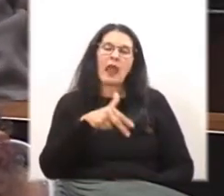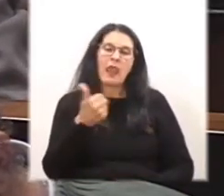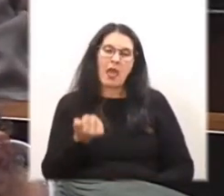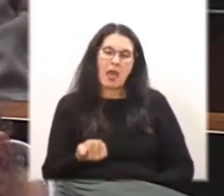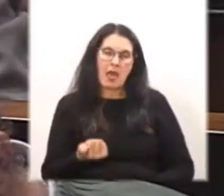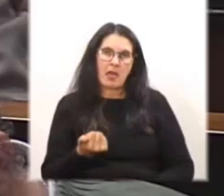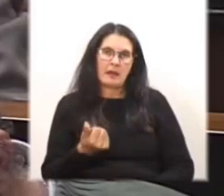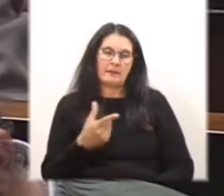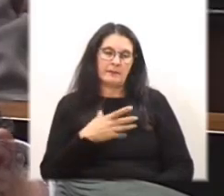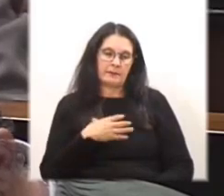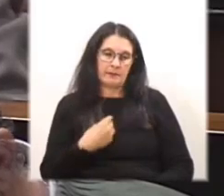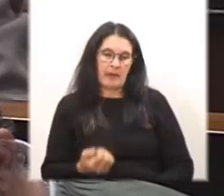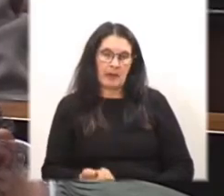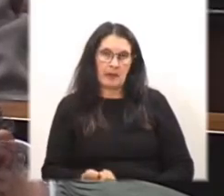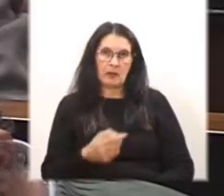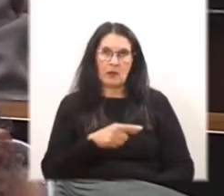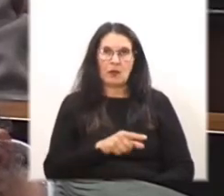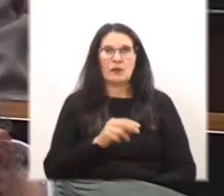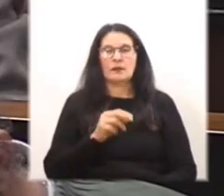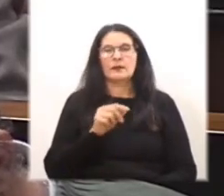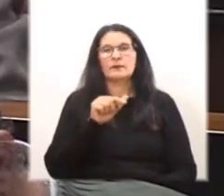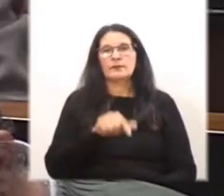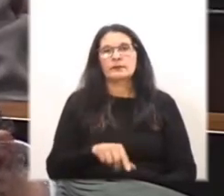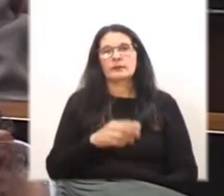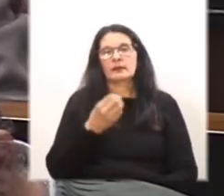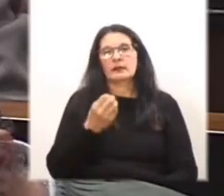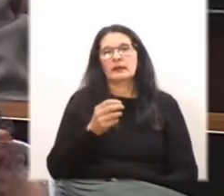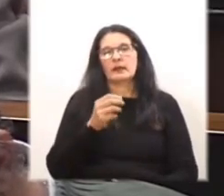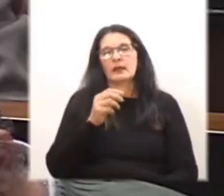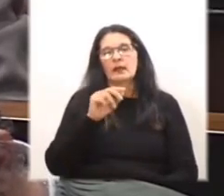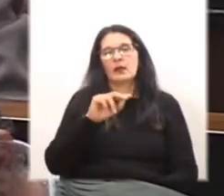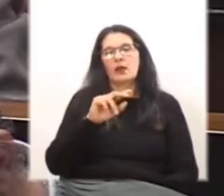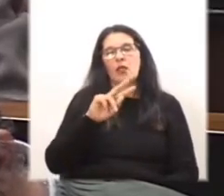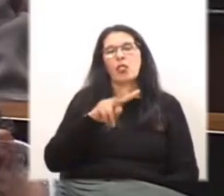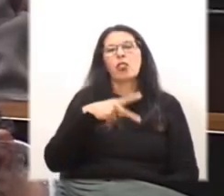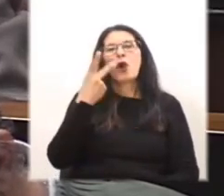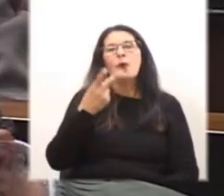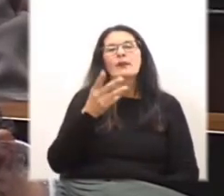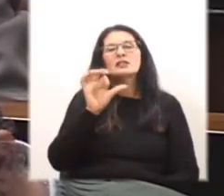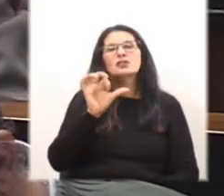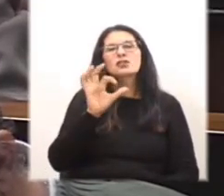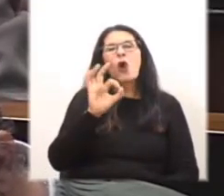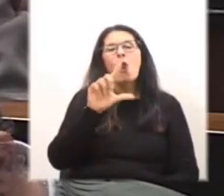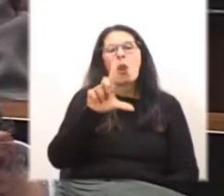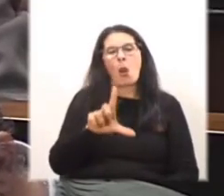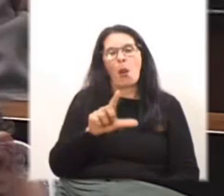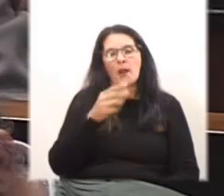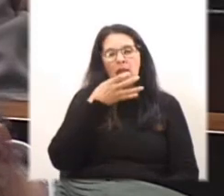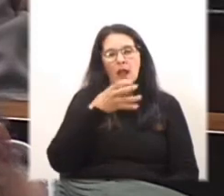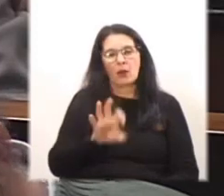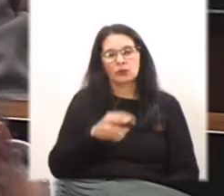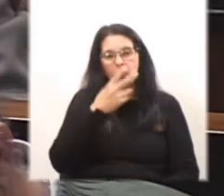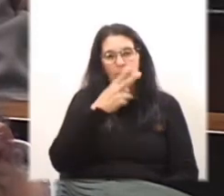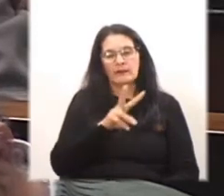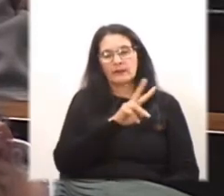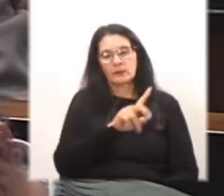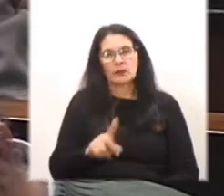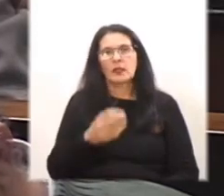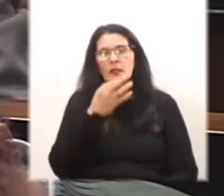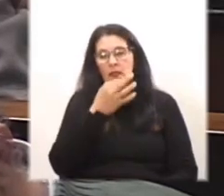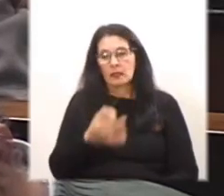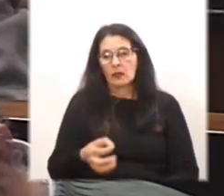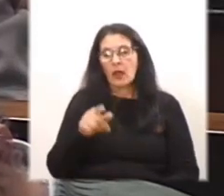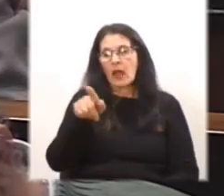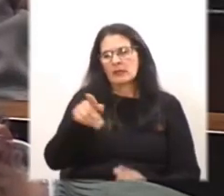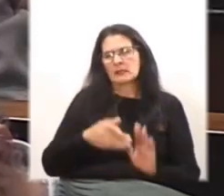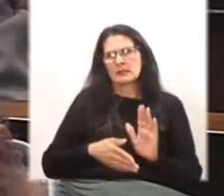Partido Nacional, en Doble Clic desde el Sol, en agosto del 2021, decía textualmente: a Albizu se le